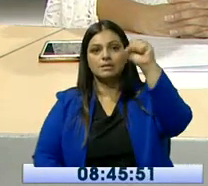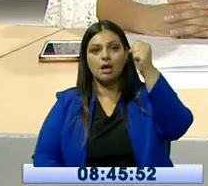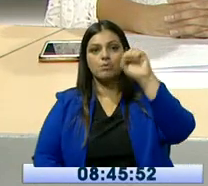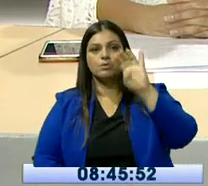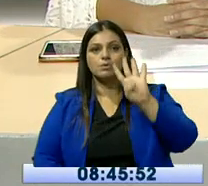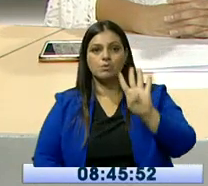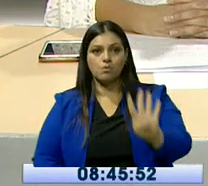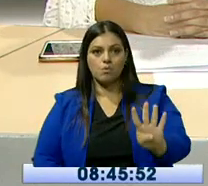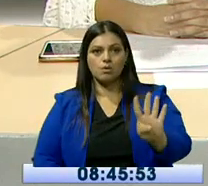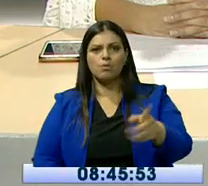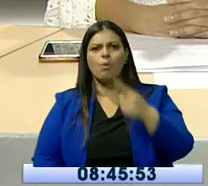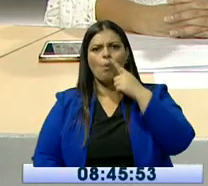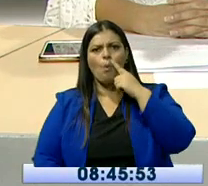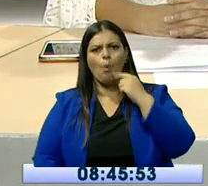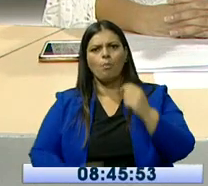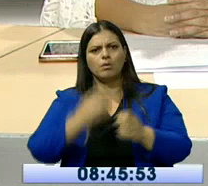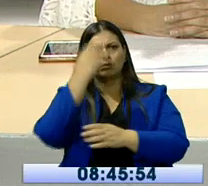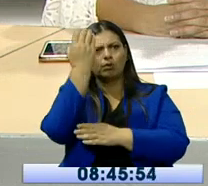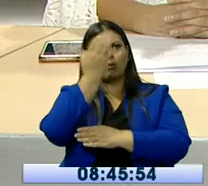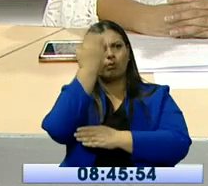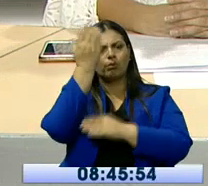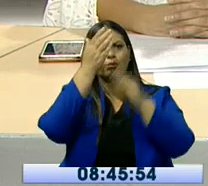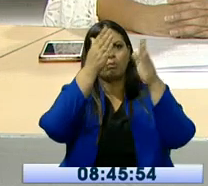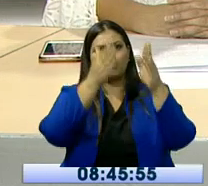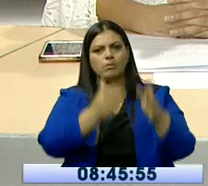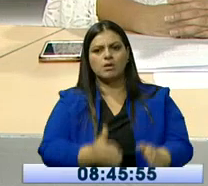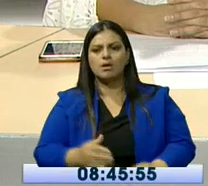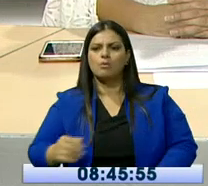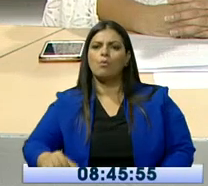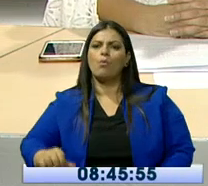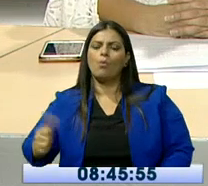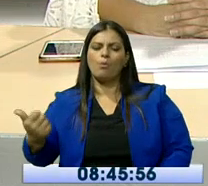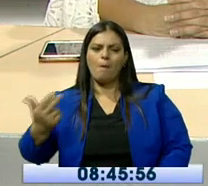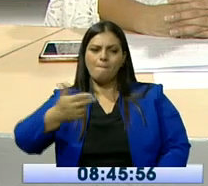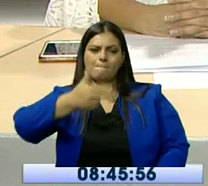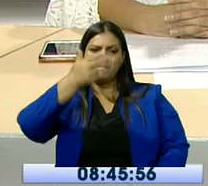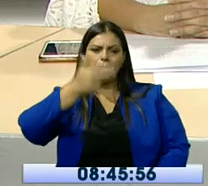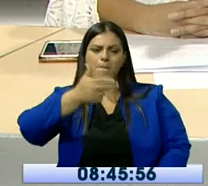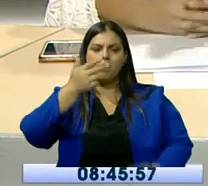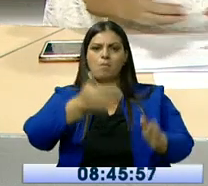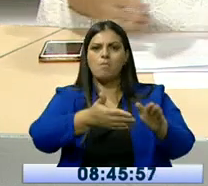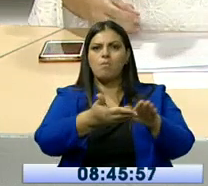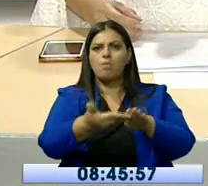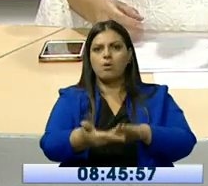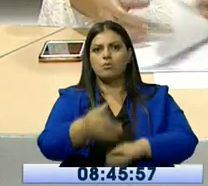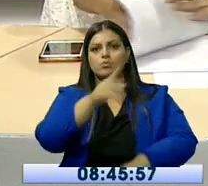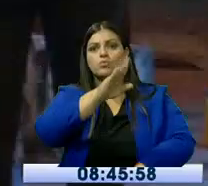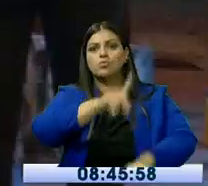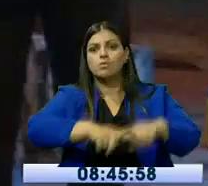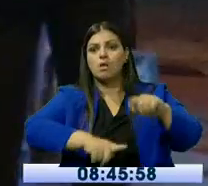Un acompañante de la víctima también sufrió heridas de proyectil y se encuentra hospitalizado.